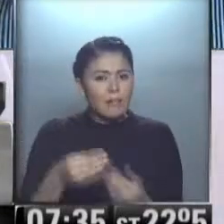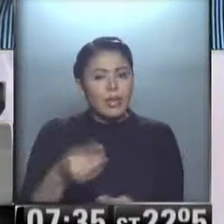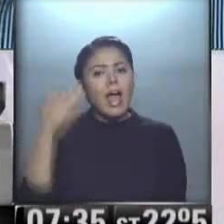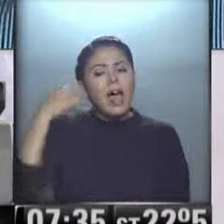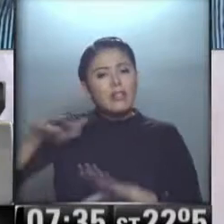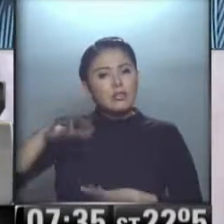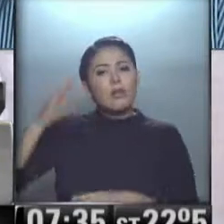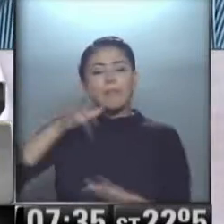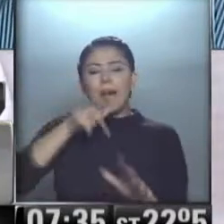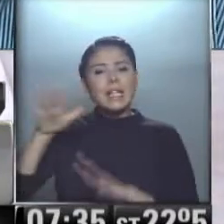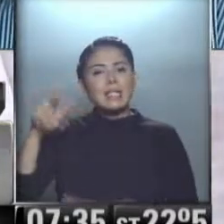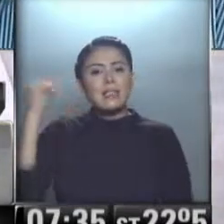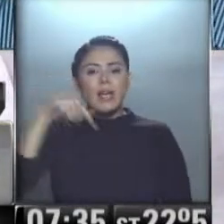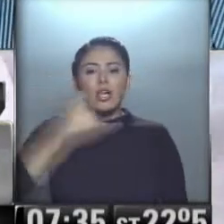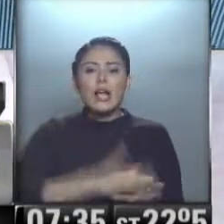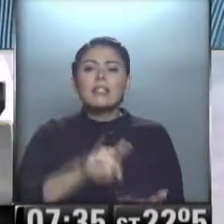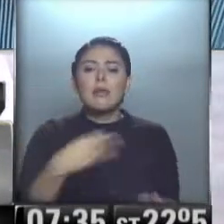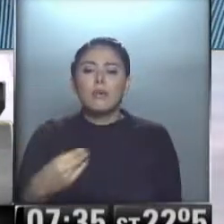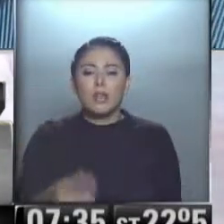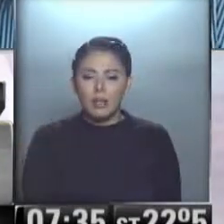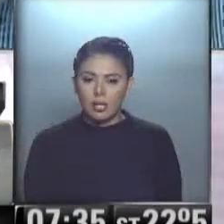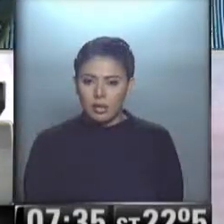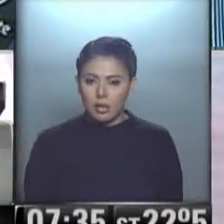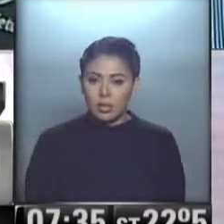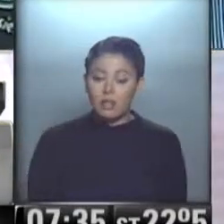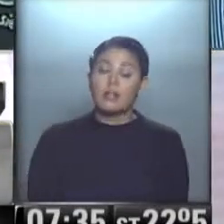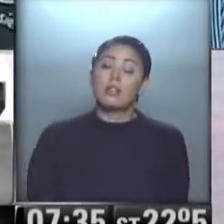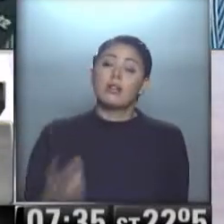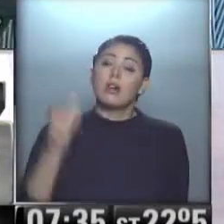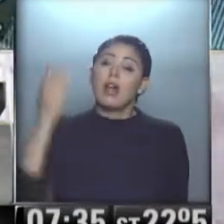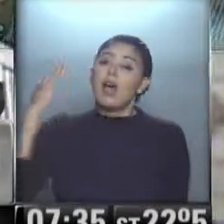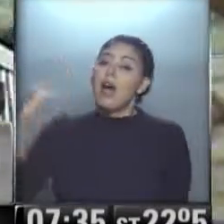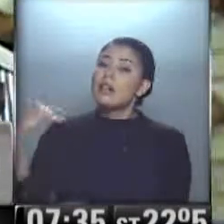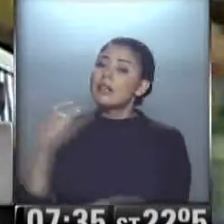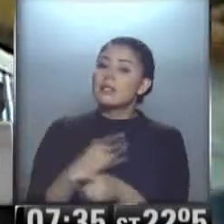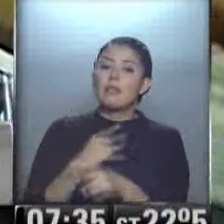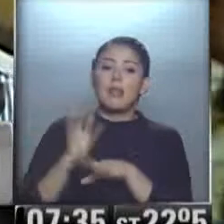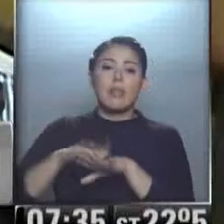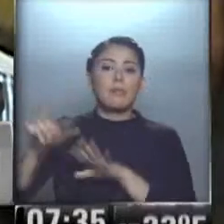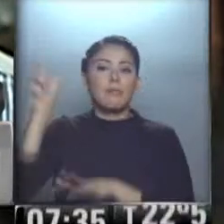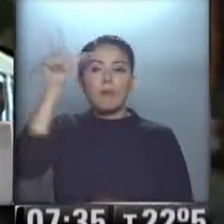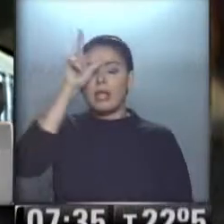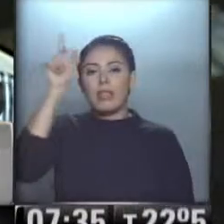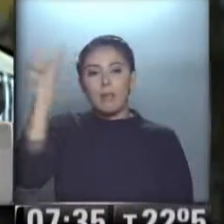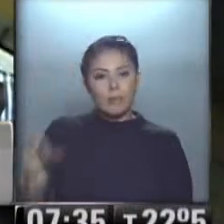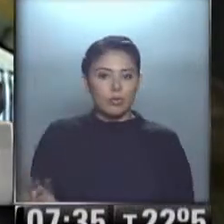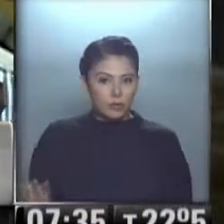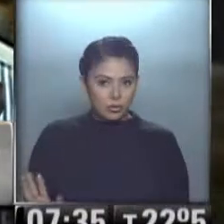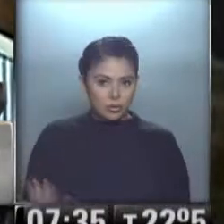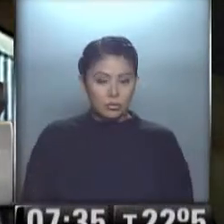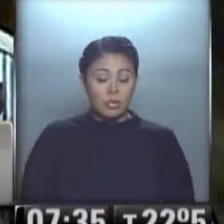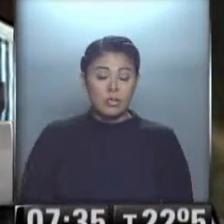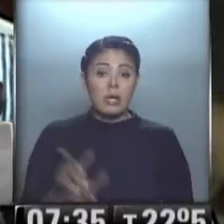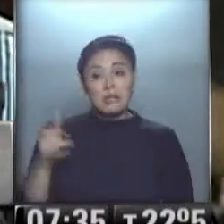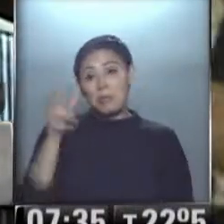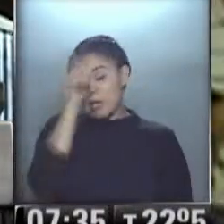situaciones anteriores? Así es, porque anteriormente siempre estaba en manos de la federal. Y la federal